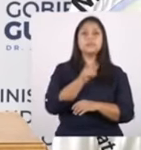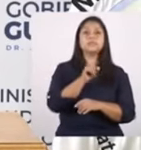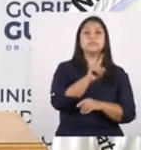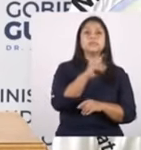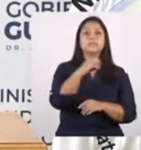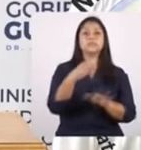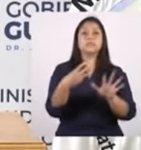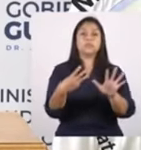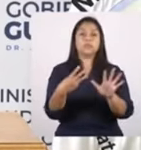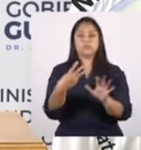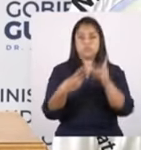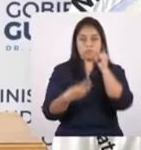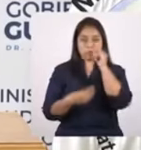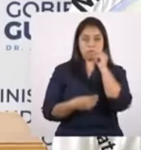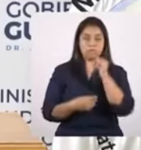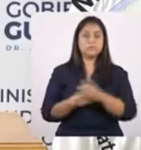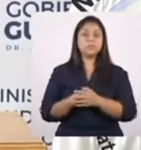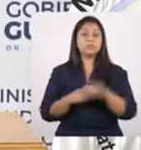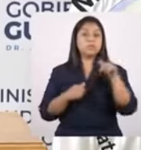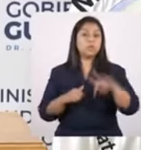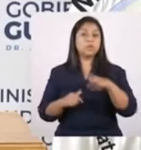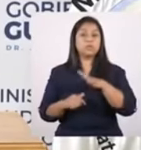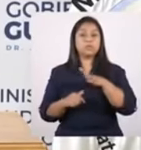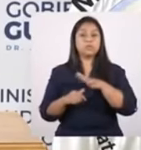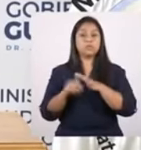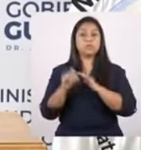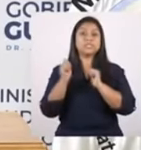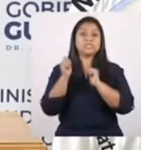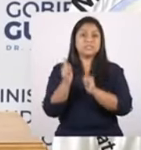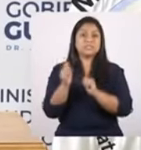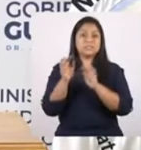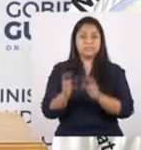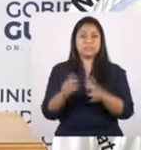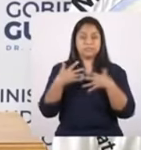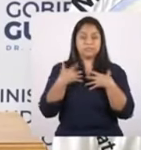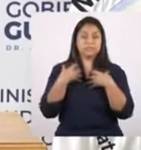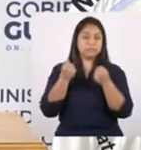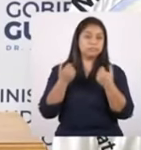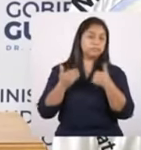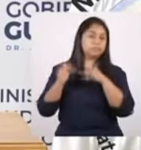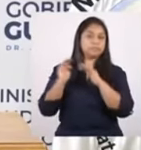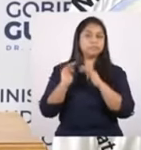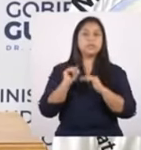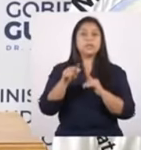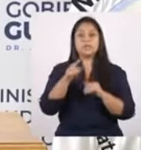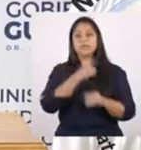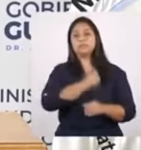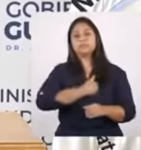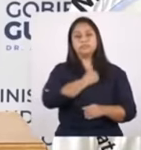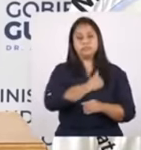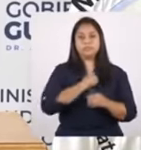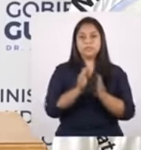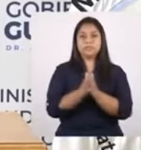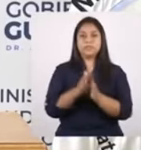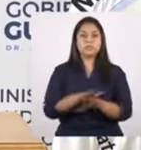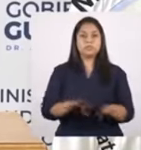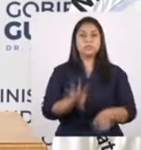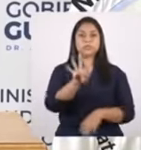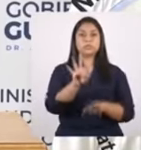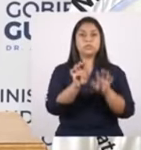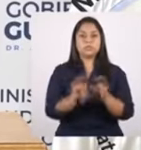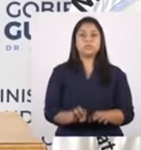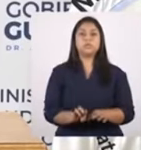masculinos. Hoy contamos con 15 pacientes recuperados y lamentamos el fallecimiento de 4